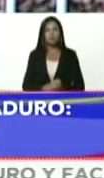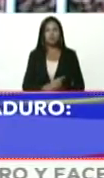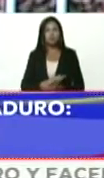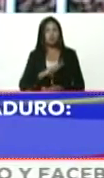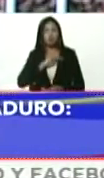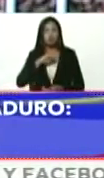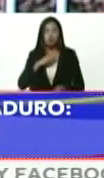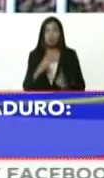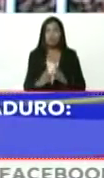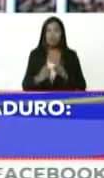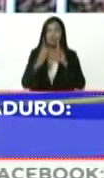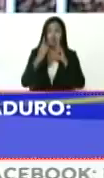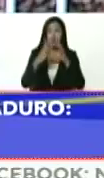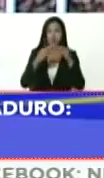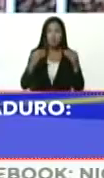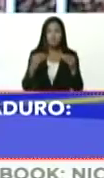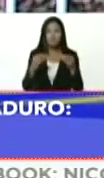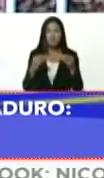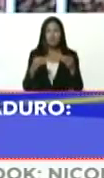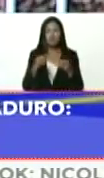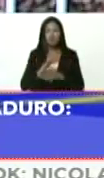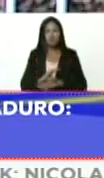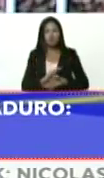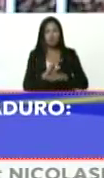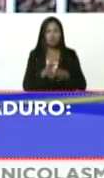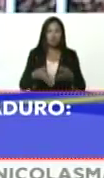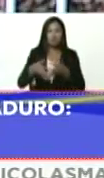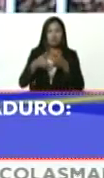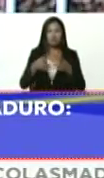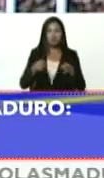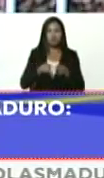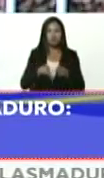enfrentando las pretensiones imperiales, y